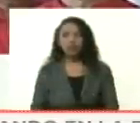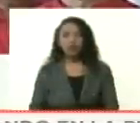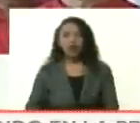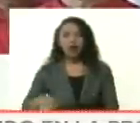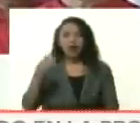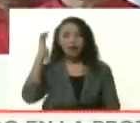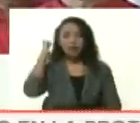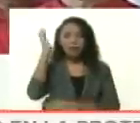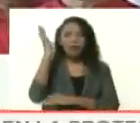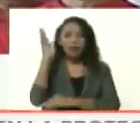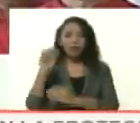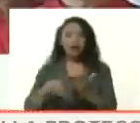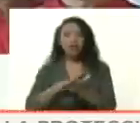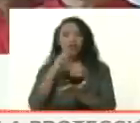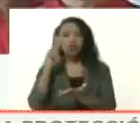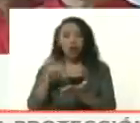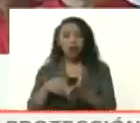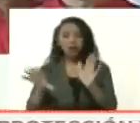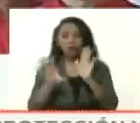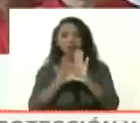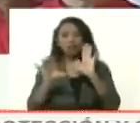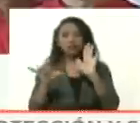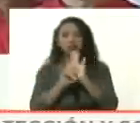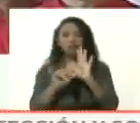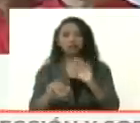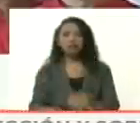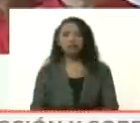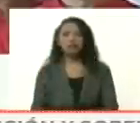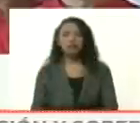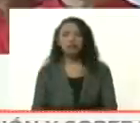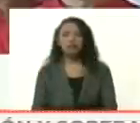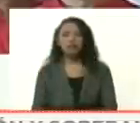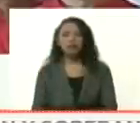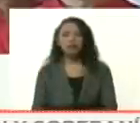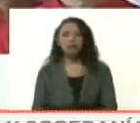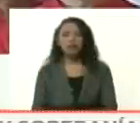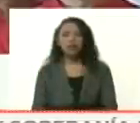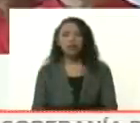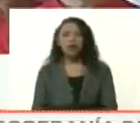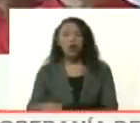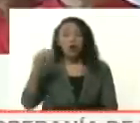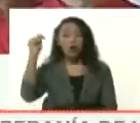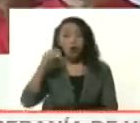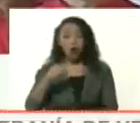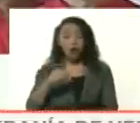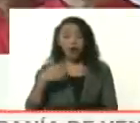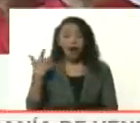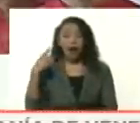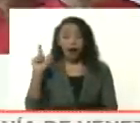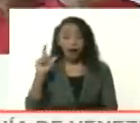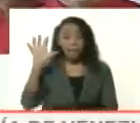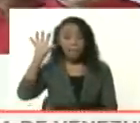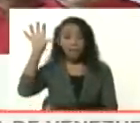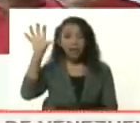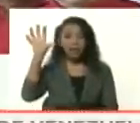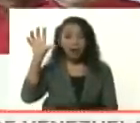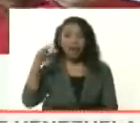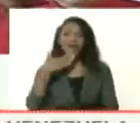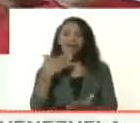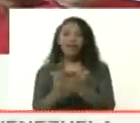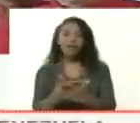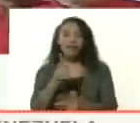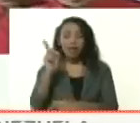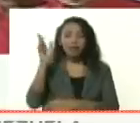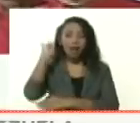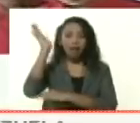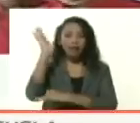Asamblea Nacional Constituyente. De ahí no lo sacó nadie. Y hoy tenemos patria gracias a esa Asamblea Nacional